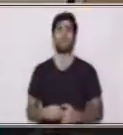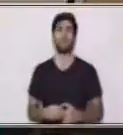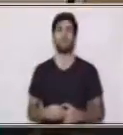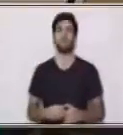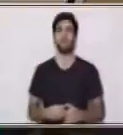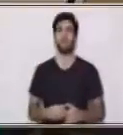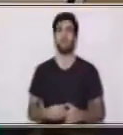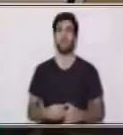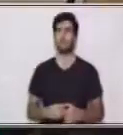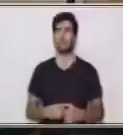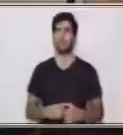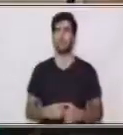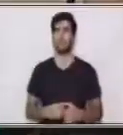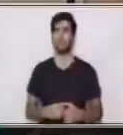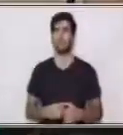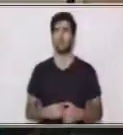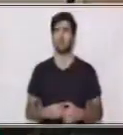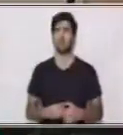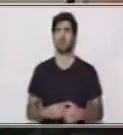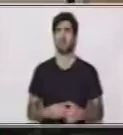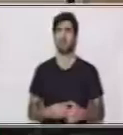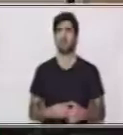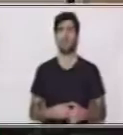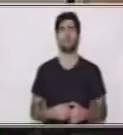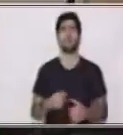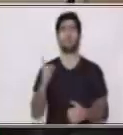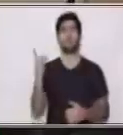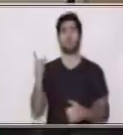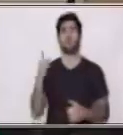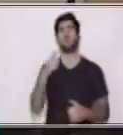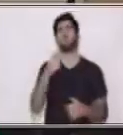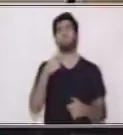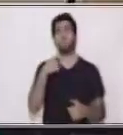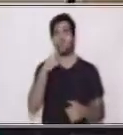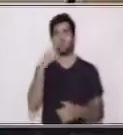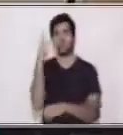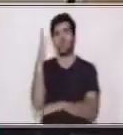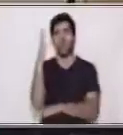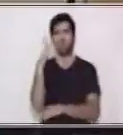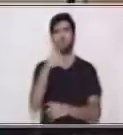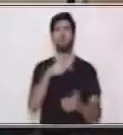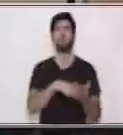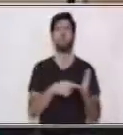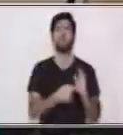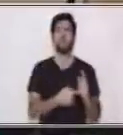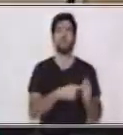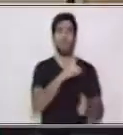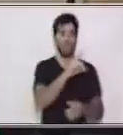literarias? ¿Es significado denotativo o connotativo?